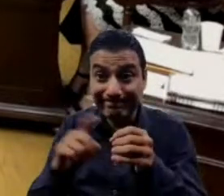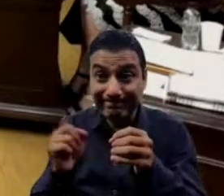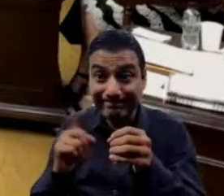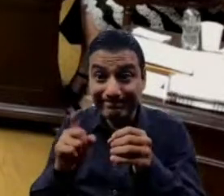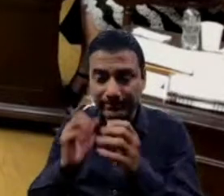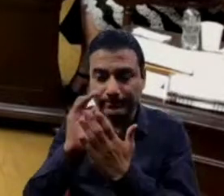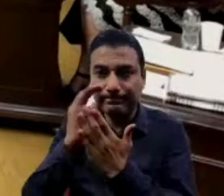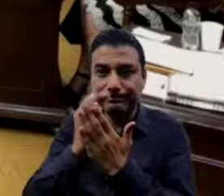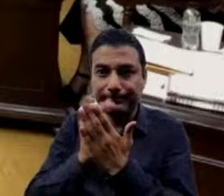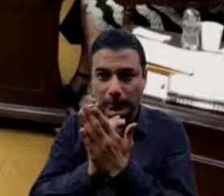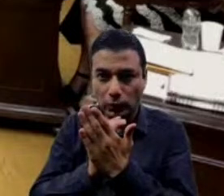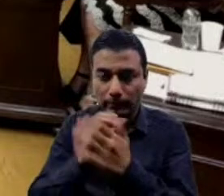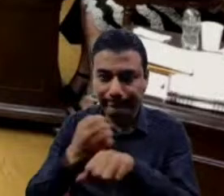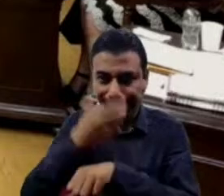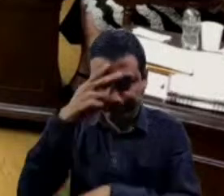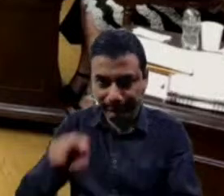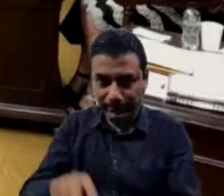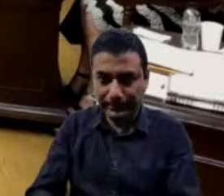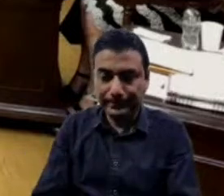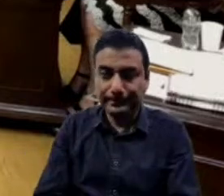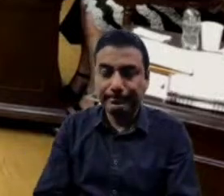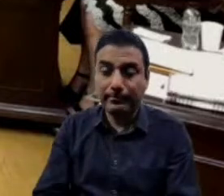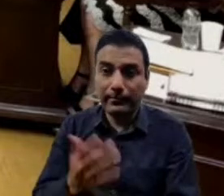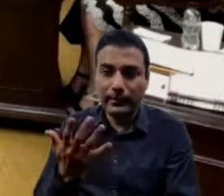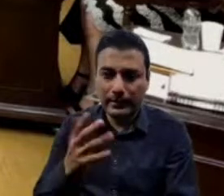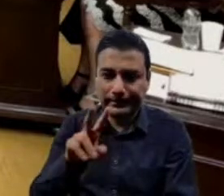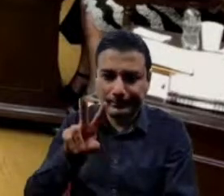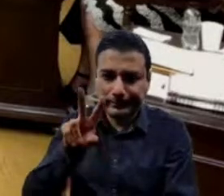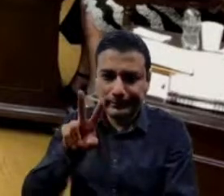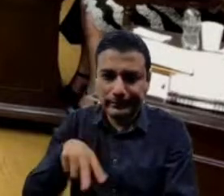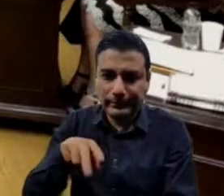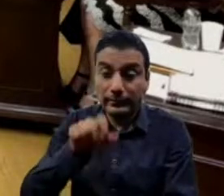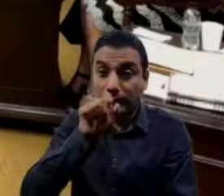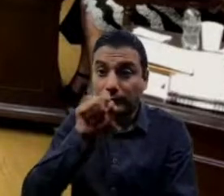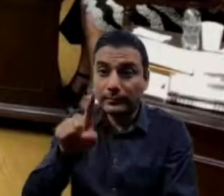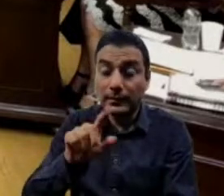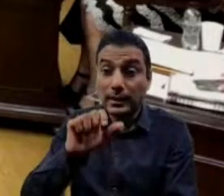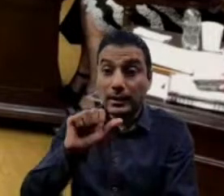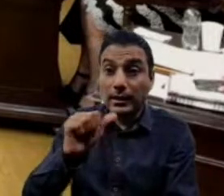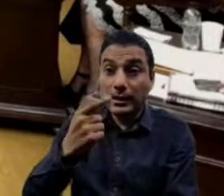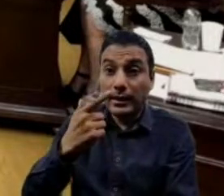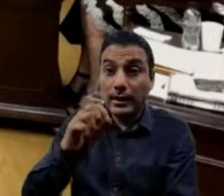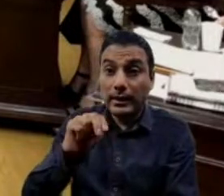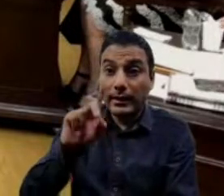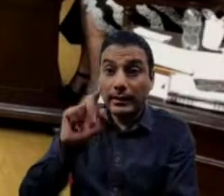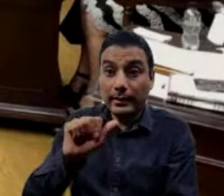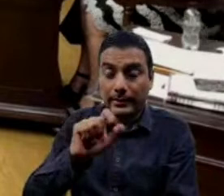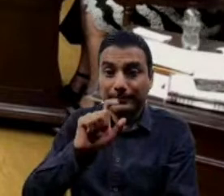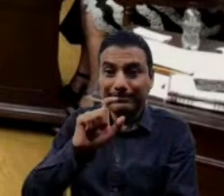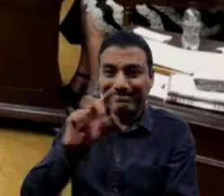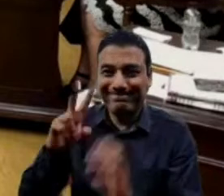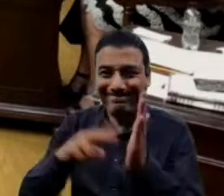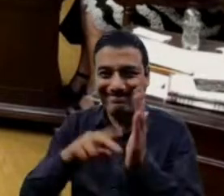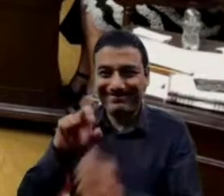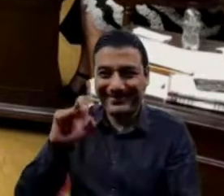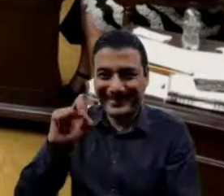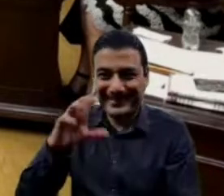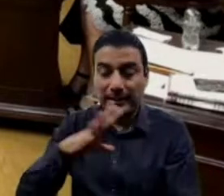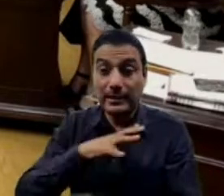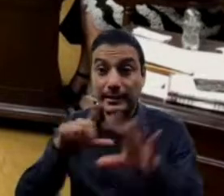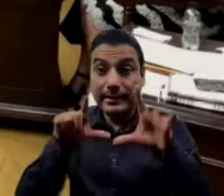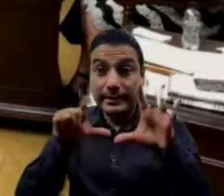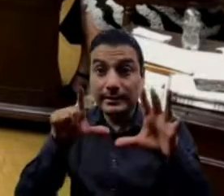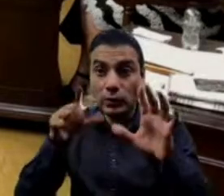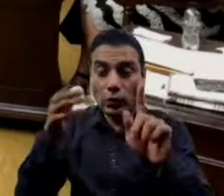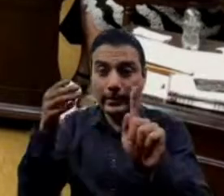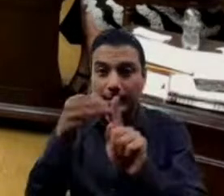México. Tampoco podemos soslayar la Agenda 2030, la cual plantea 17 objetivos, dentro de los cuales se